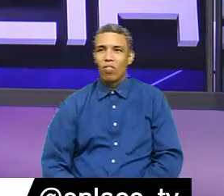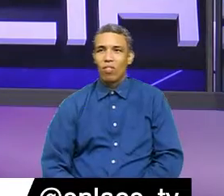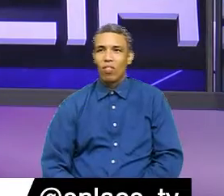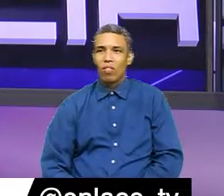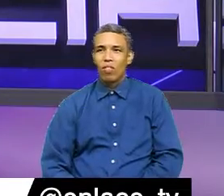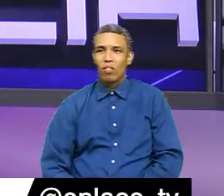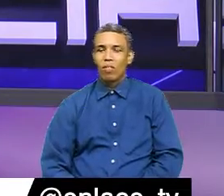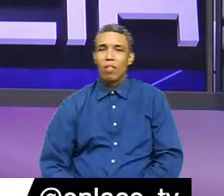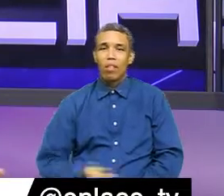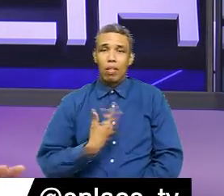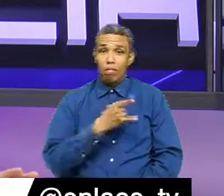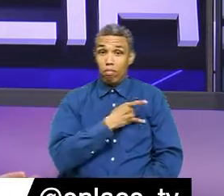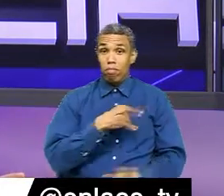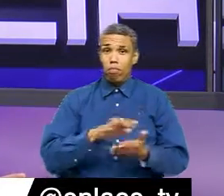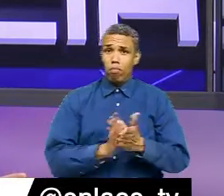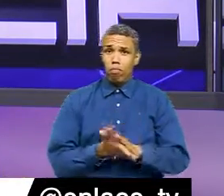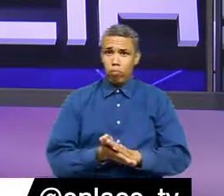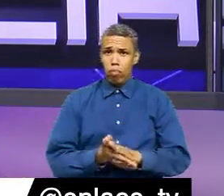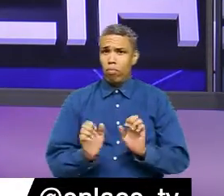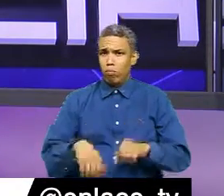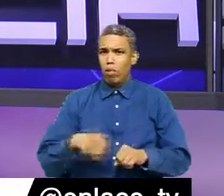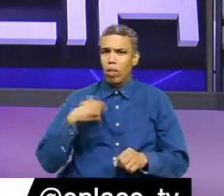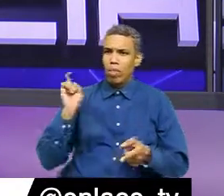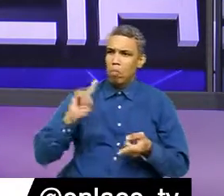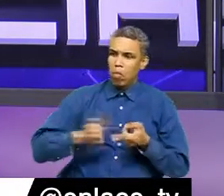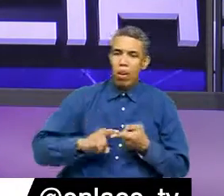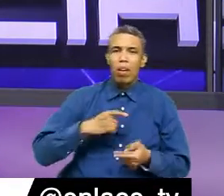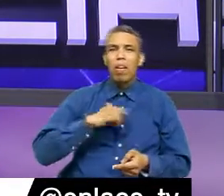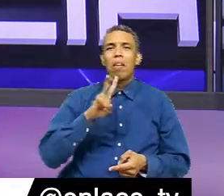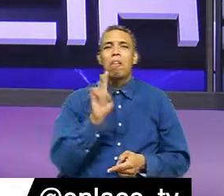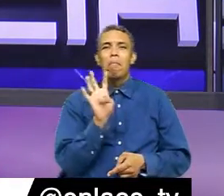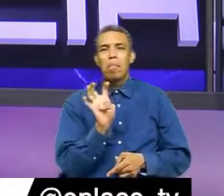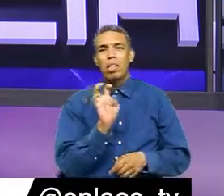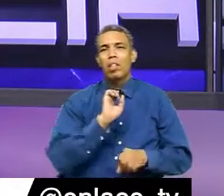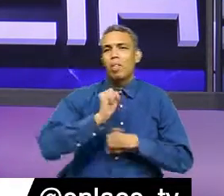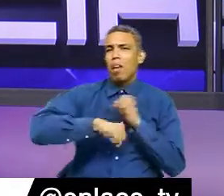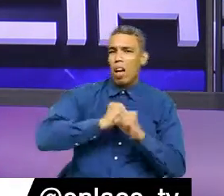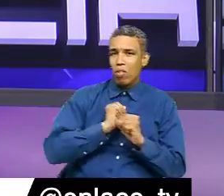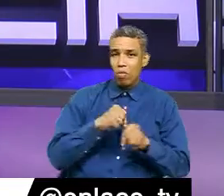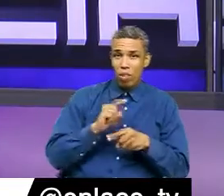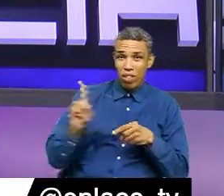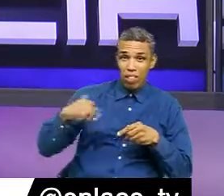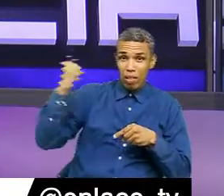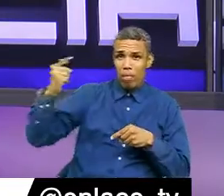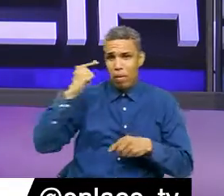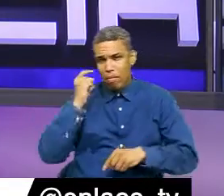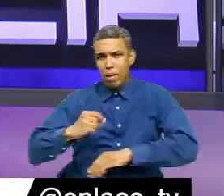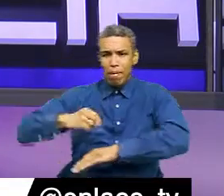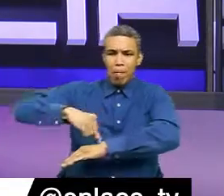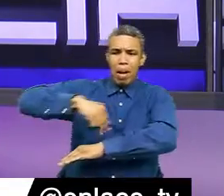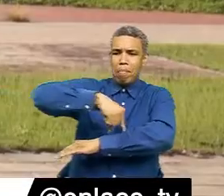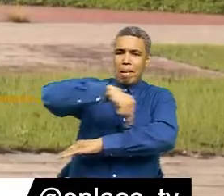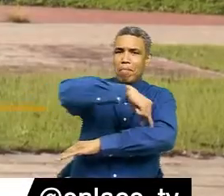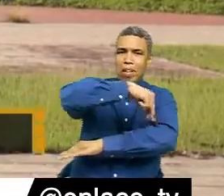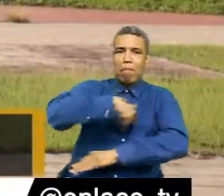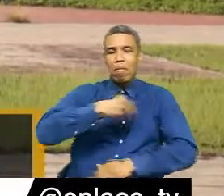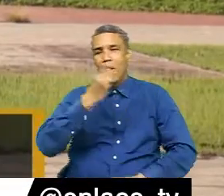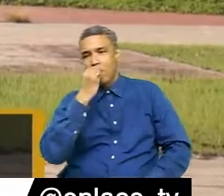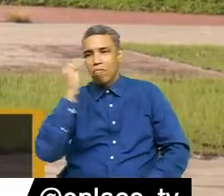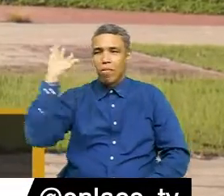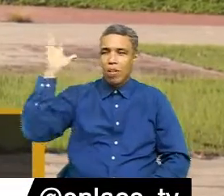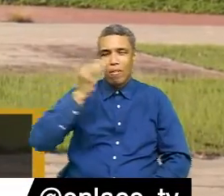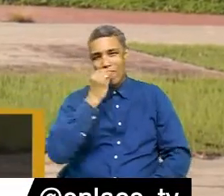por la Universidad de La Paz en sus 29 años de vida institucional. Para la próxima semana hay previsto desfile y coronación. En